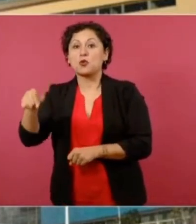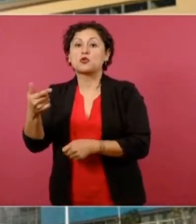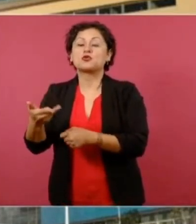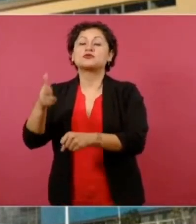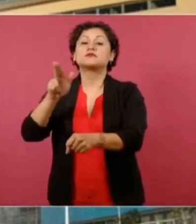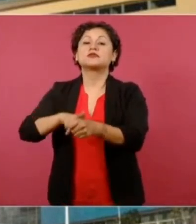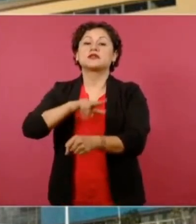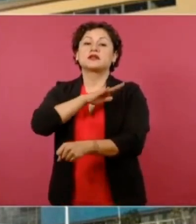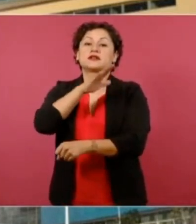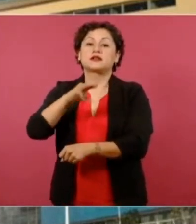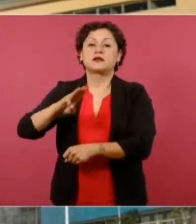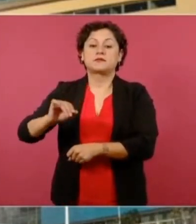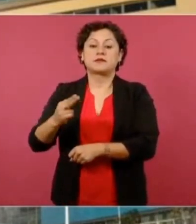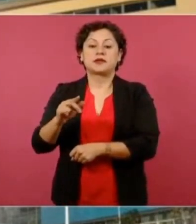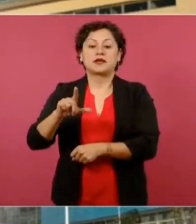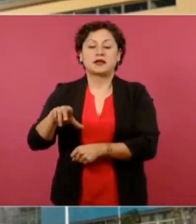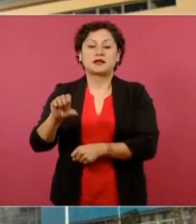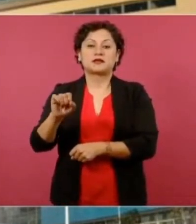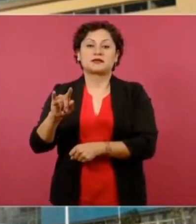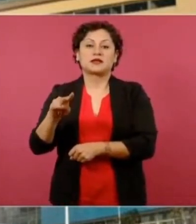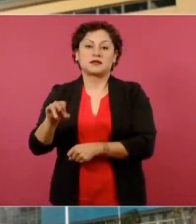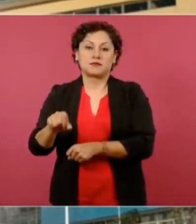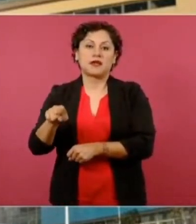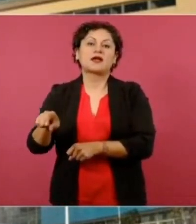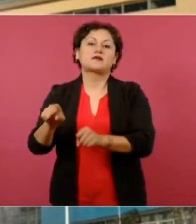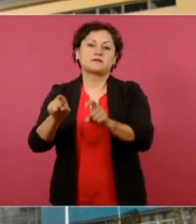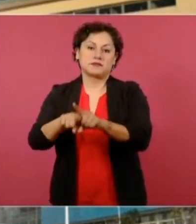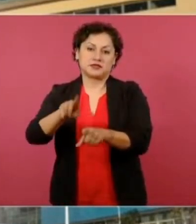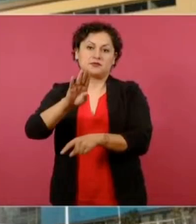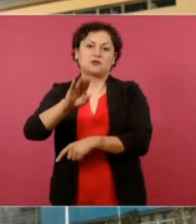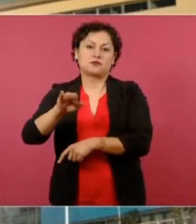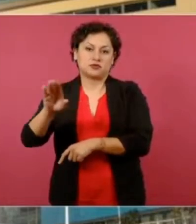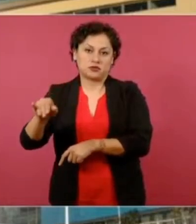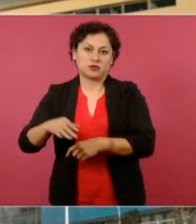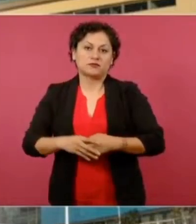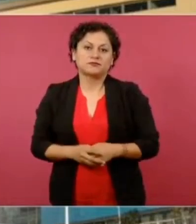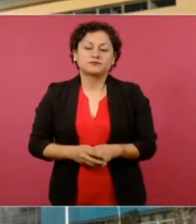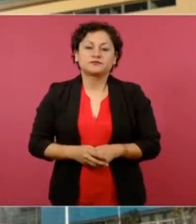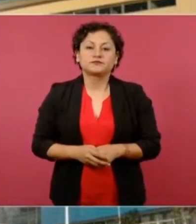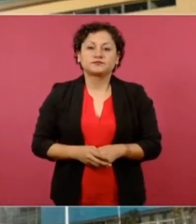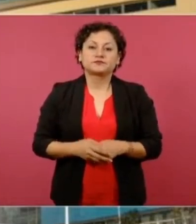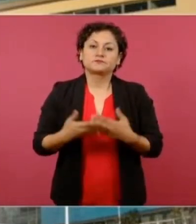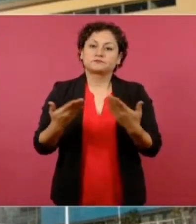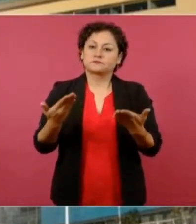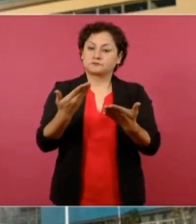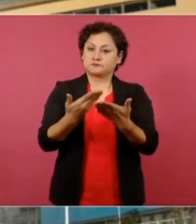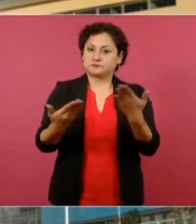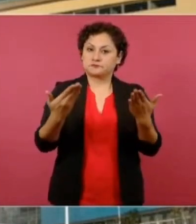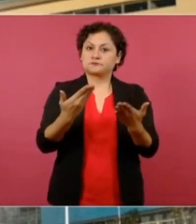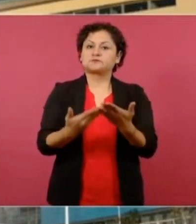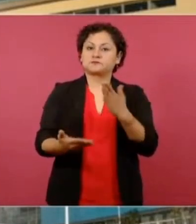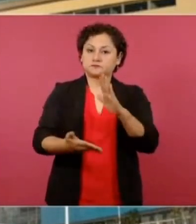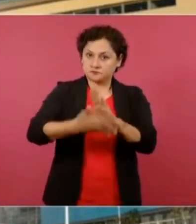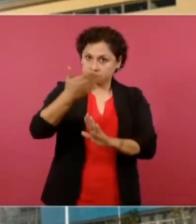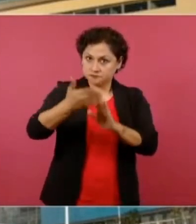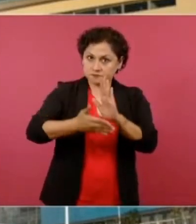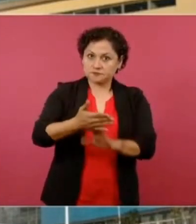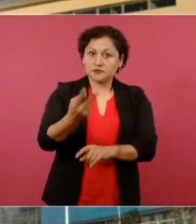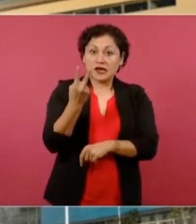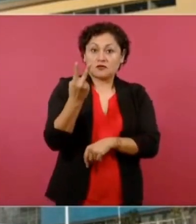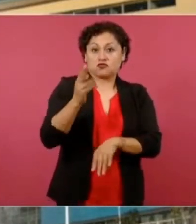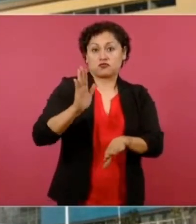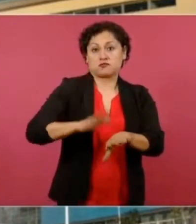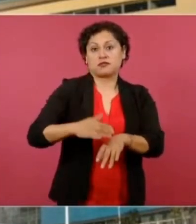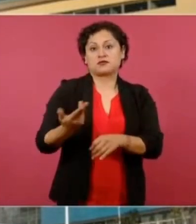Silva, también en Morelia, allá en Michoacán. Actualmente estamos construyendo dos hospitales para IMSS